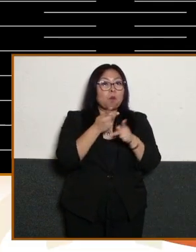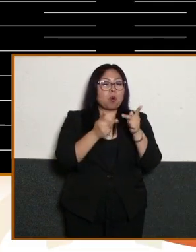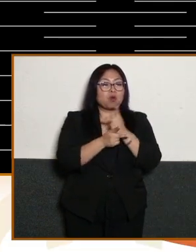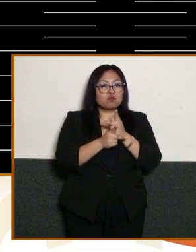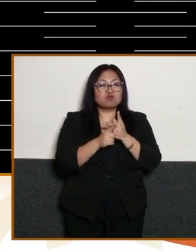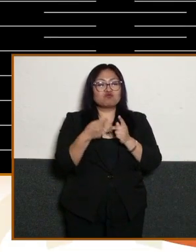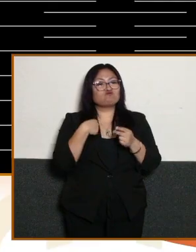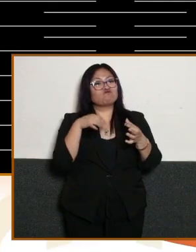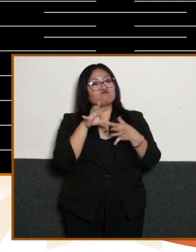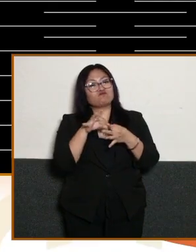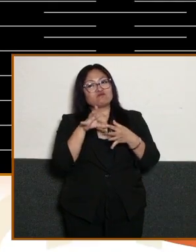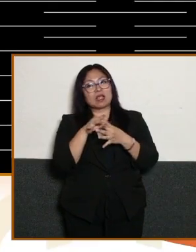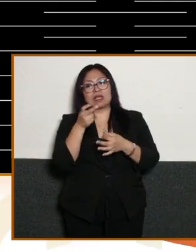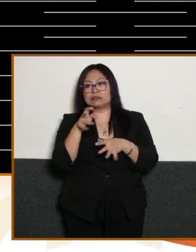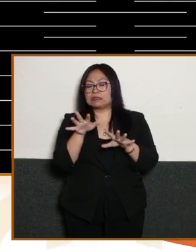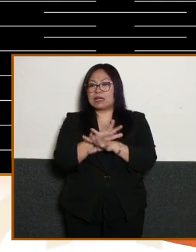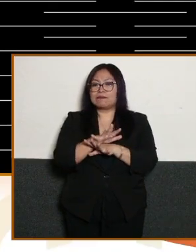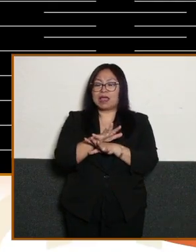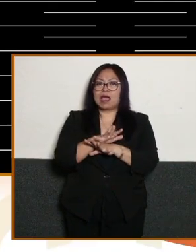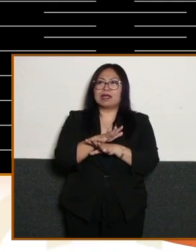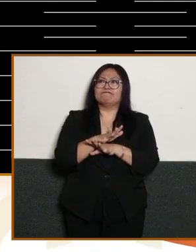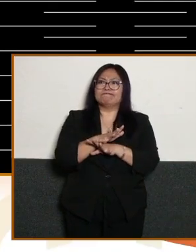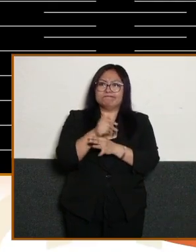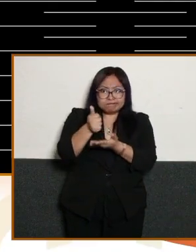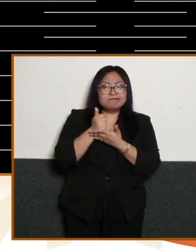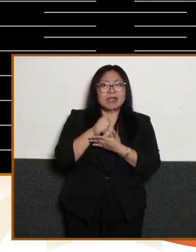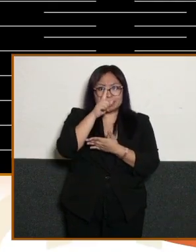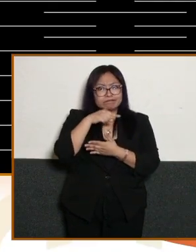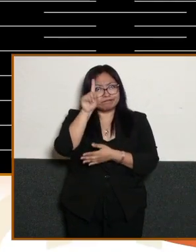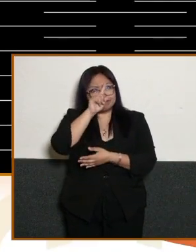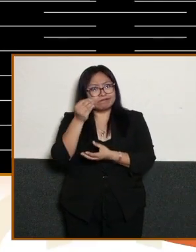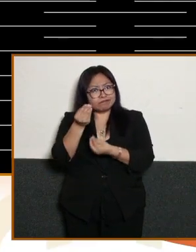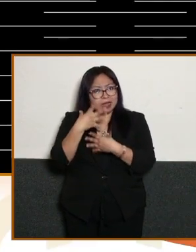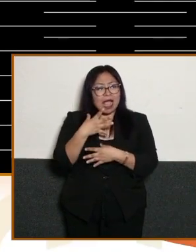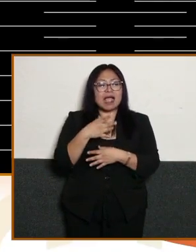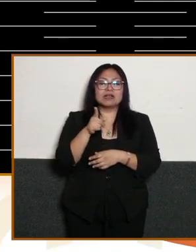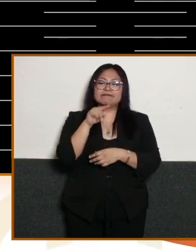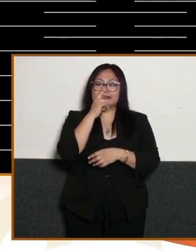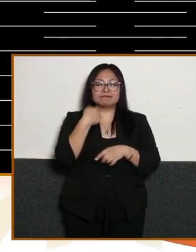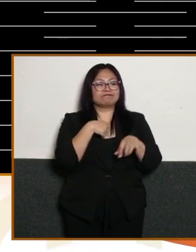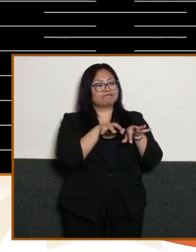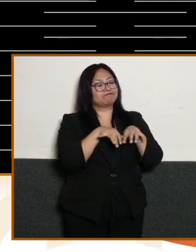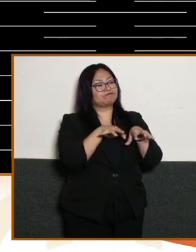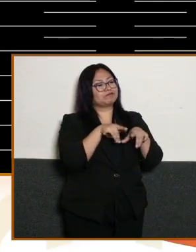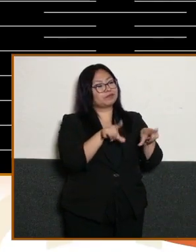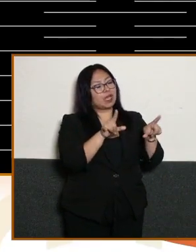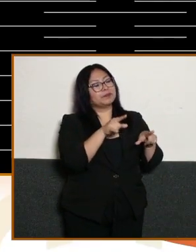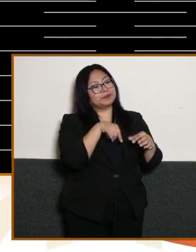húbole? Oye, ¿cómo lo puedo arreglar? Pues mira, yo te sugeriría que tal o cual cosa.